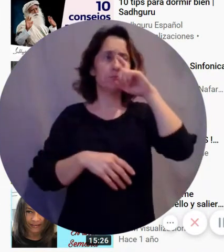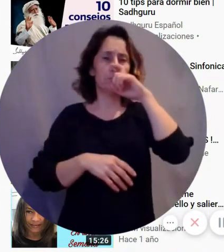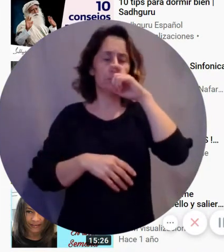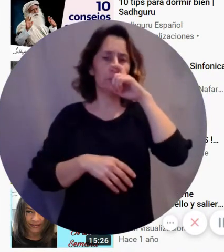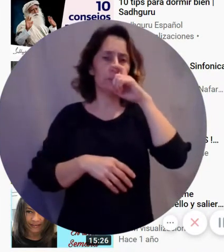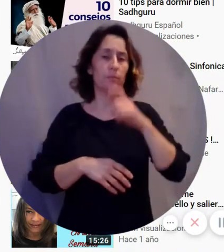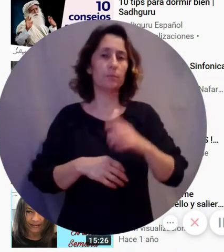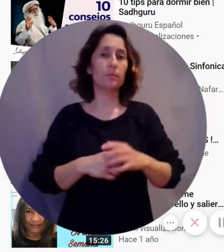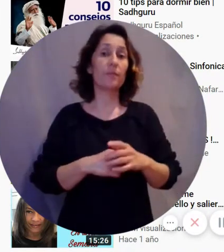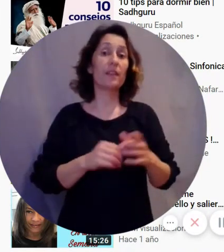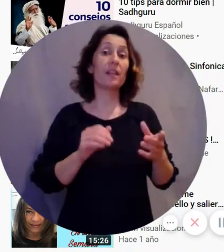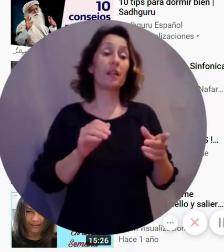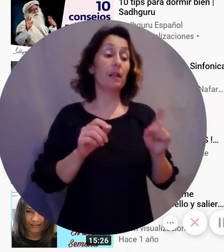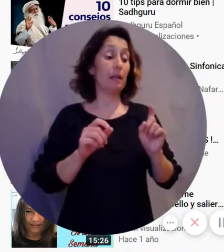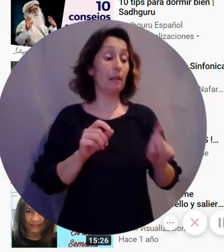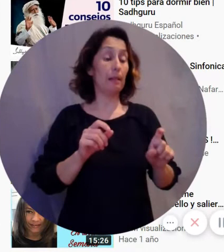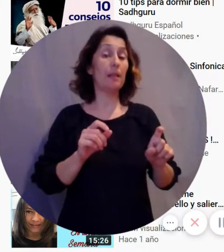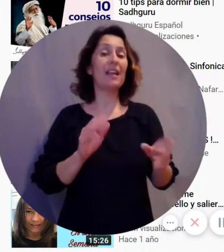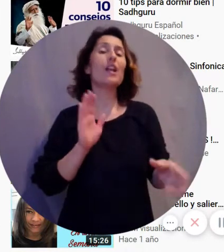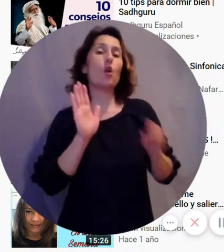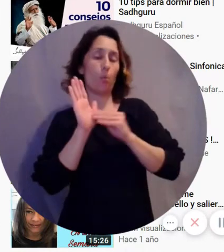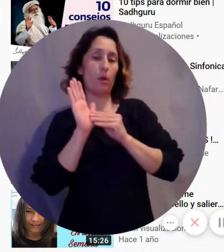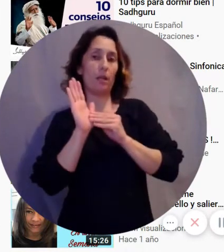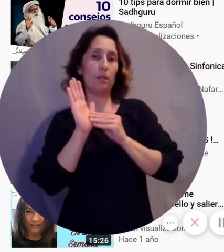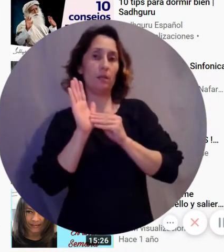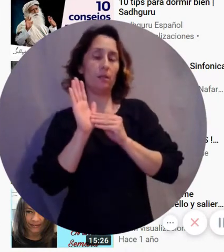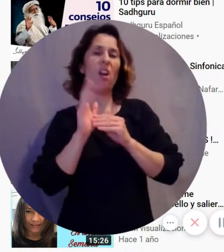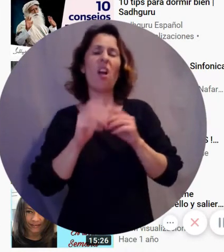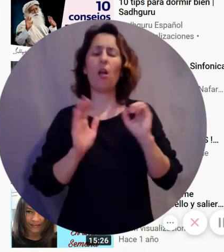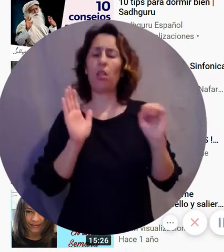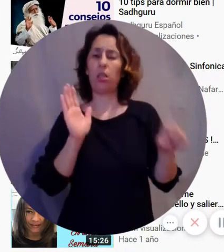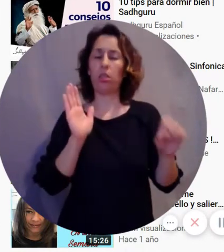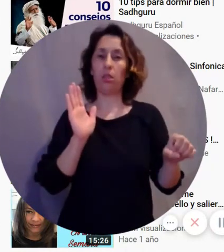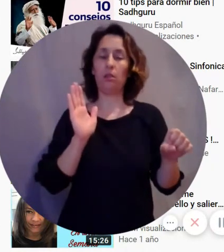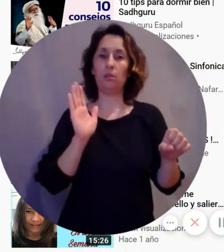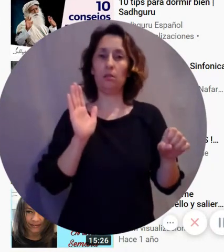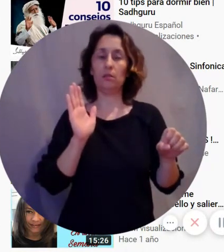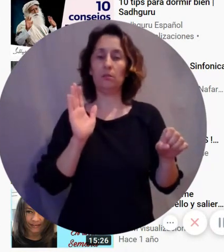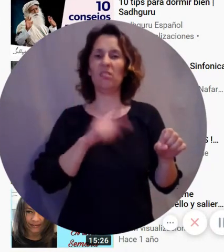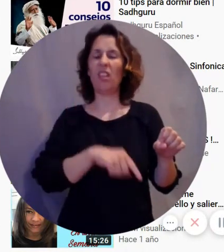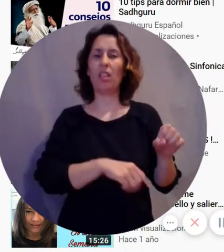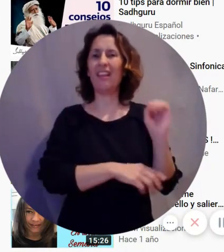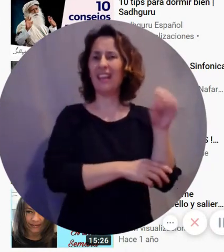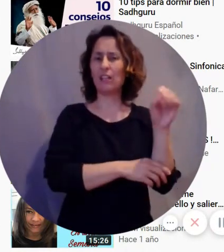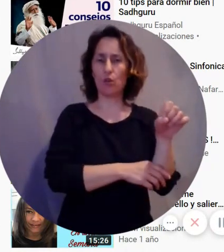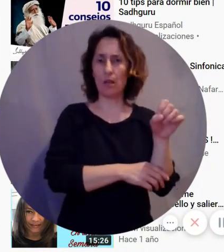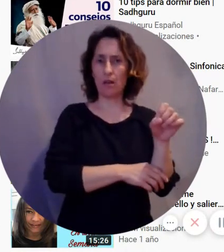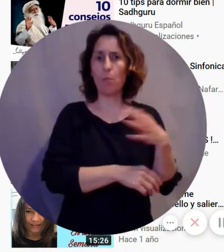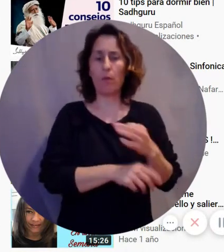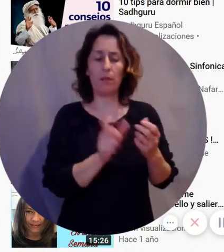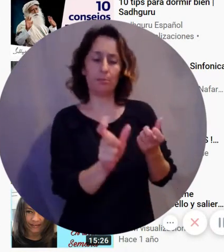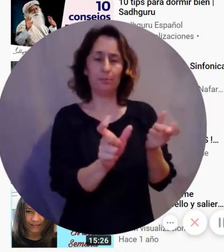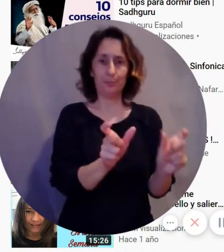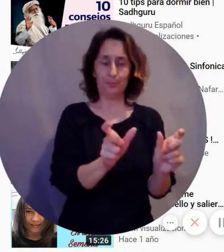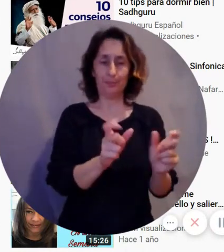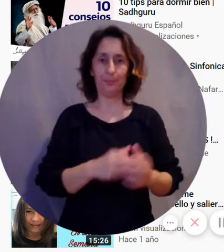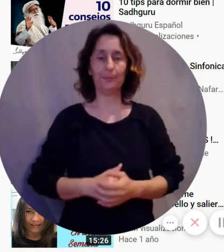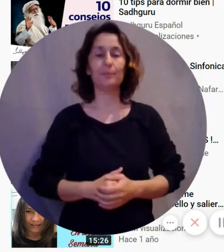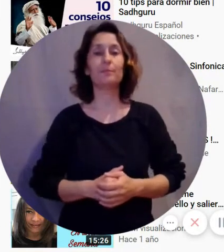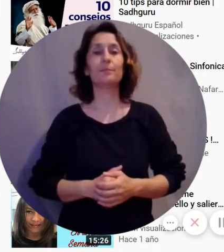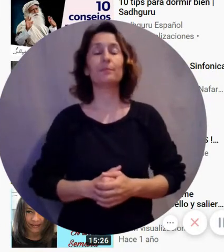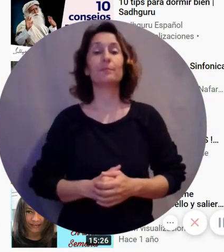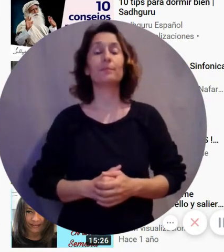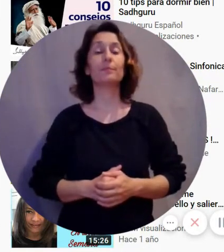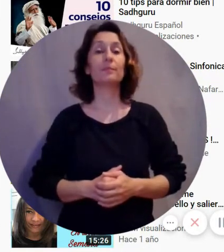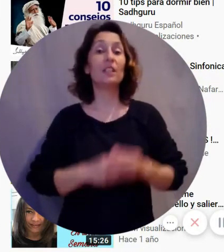Incorporar seleccionados o no tenerlas en cuenta pulsando Ignorar cuestión. En la pestaña Histórico vemos un